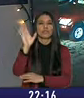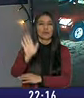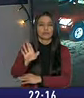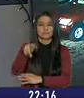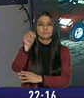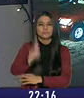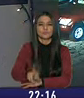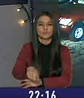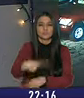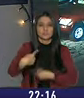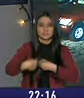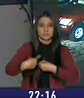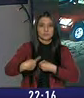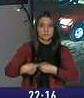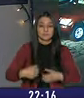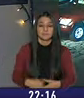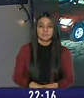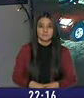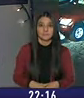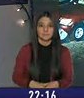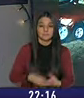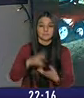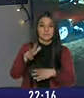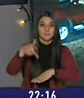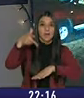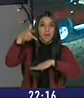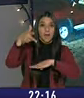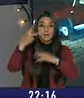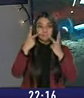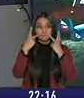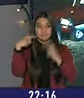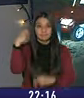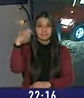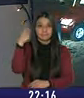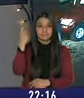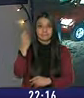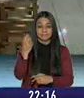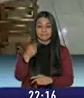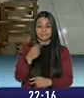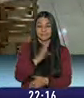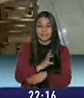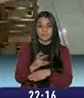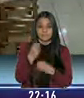de Quito. Los hechos quedaron captados en cámaras de videovigilancia.